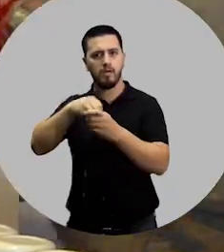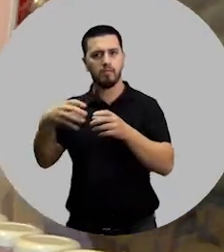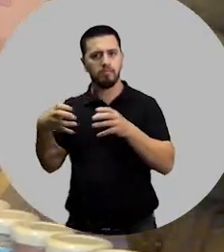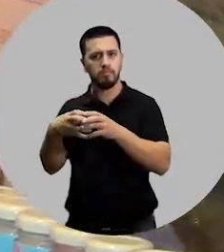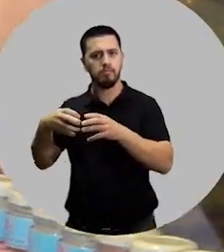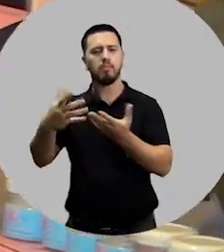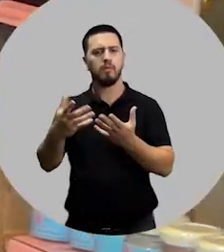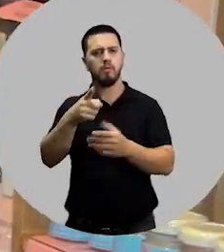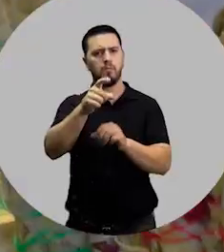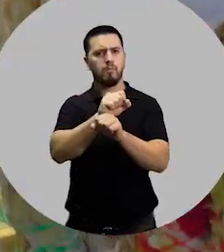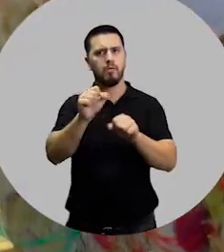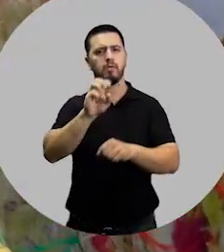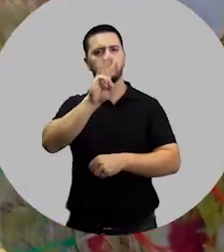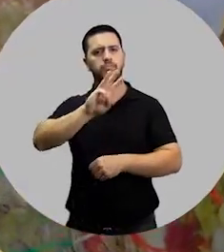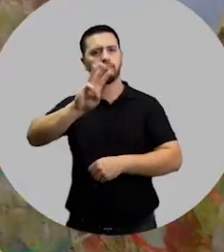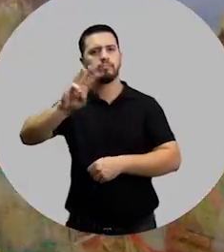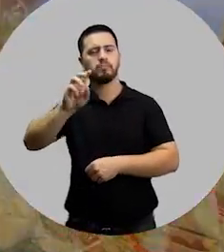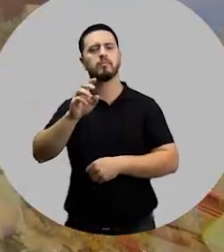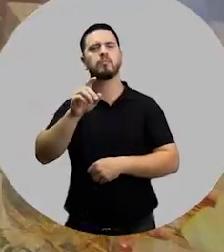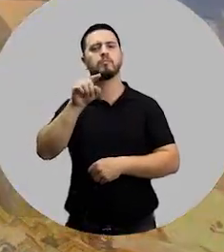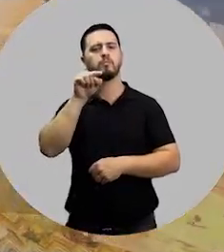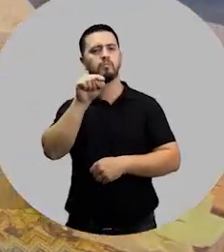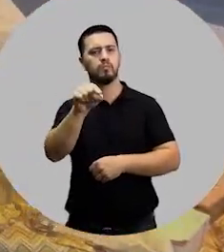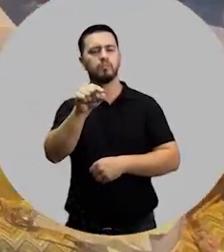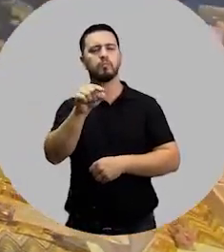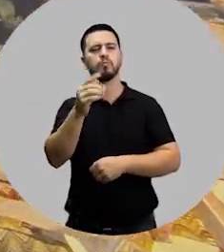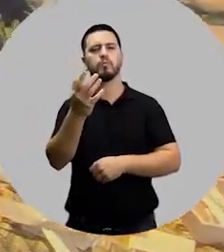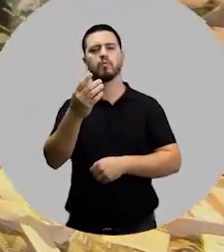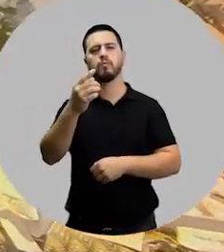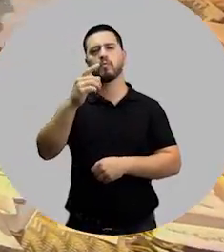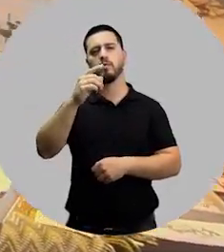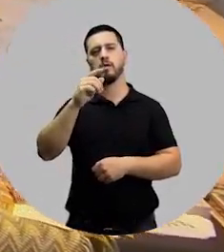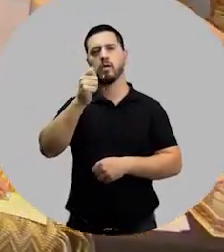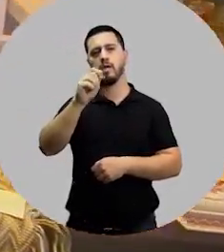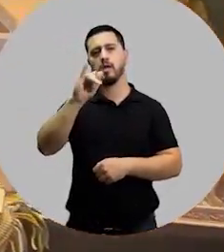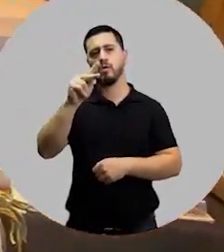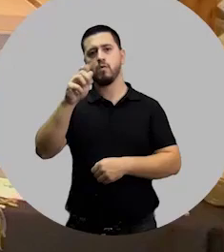Aicuá, podés ingresar a la página web